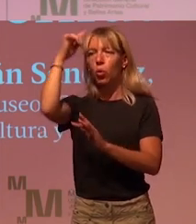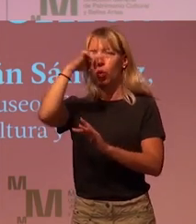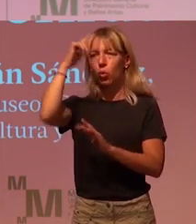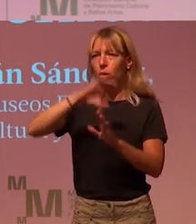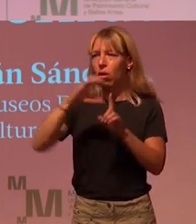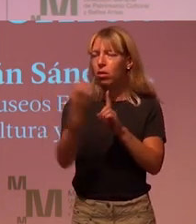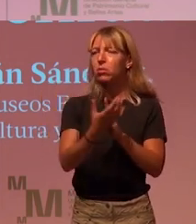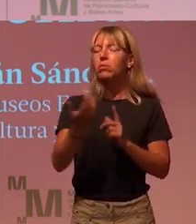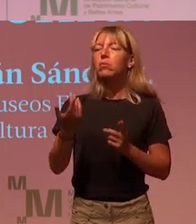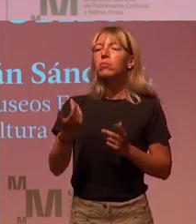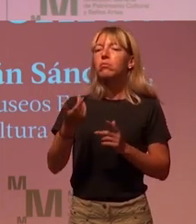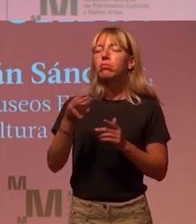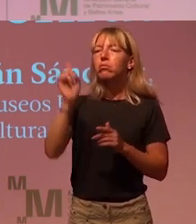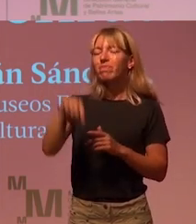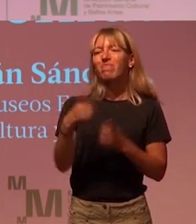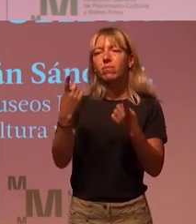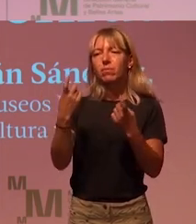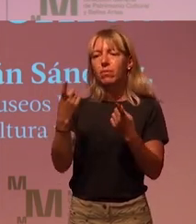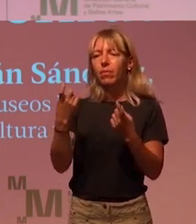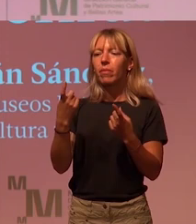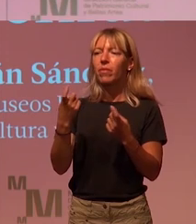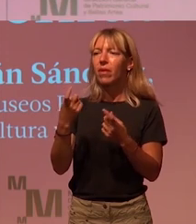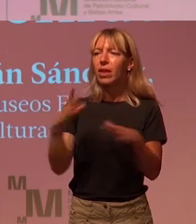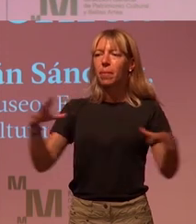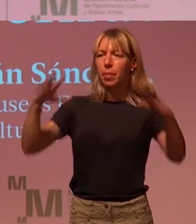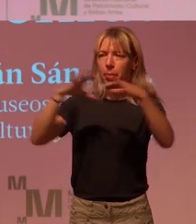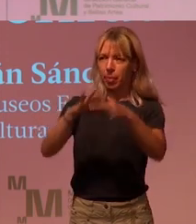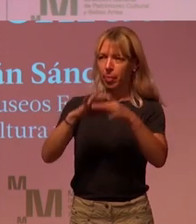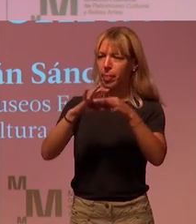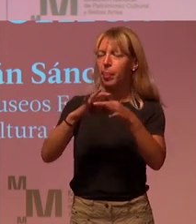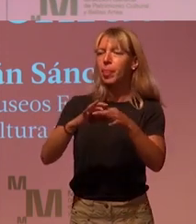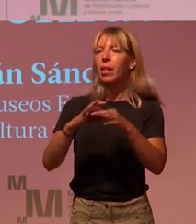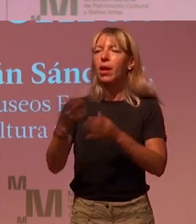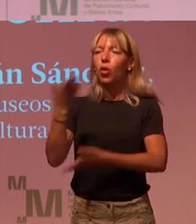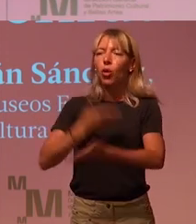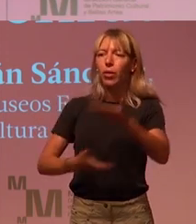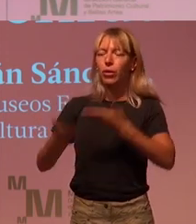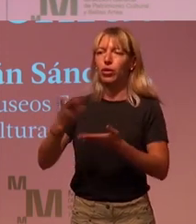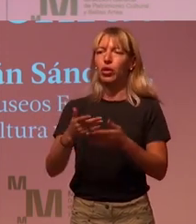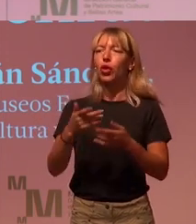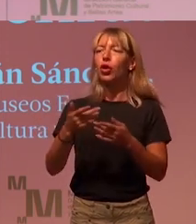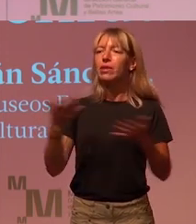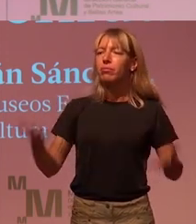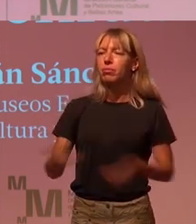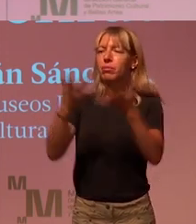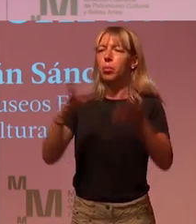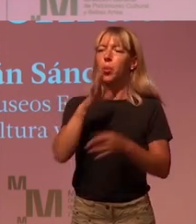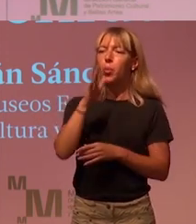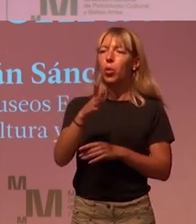cultural, desde luego necesitamos alianzas, necesitamos colaboraciones y sinergias